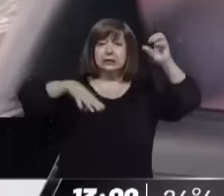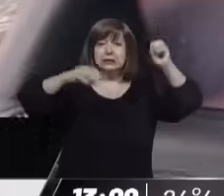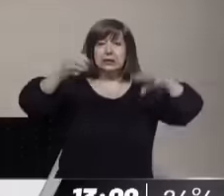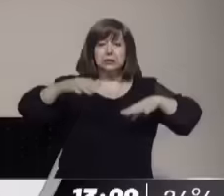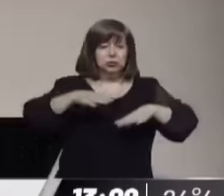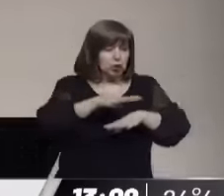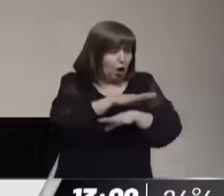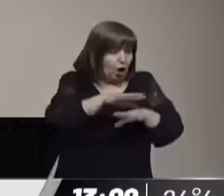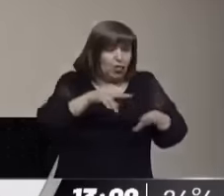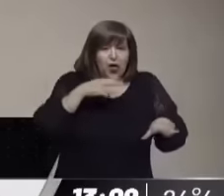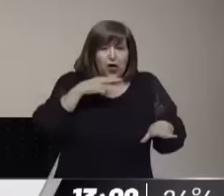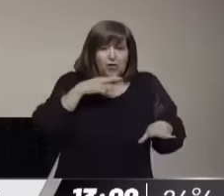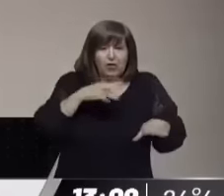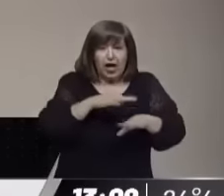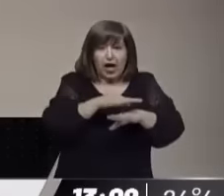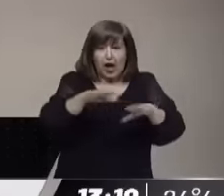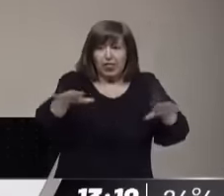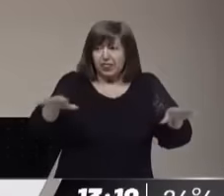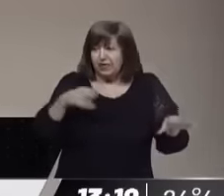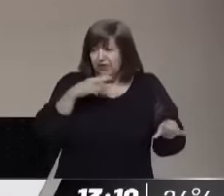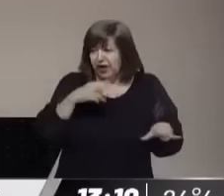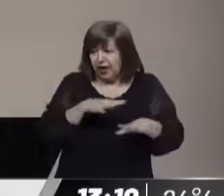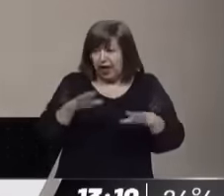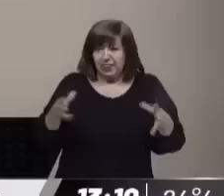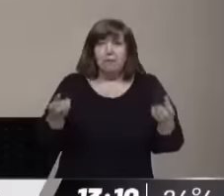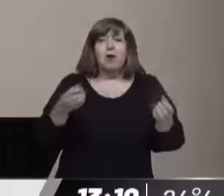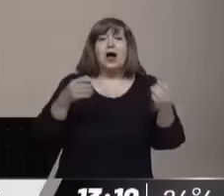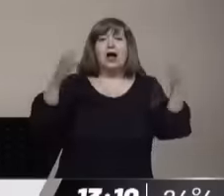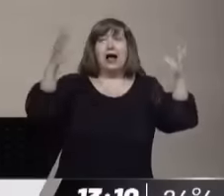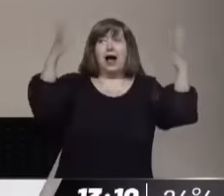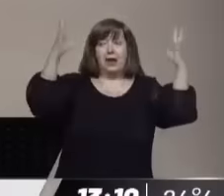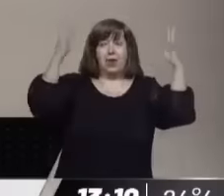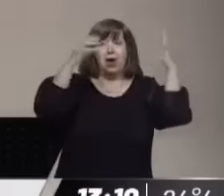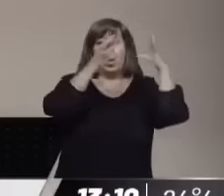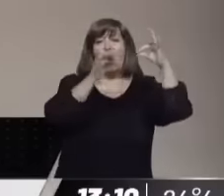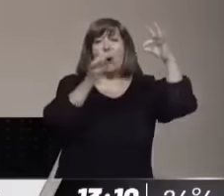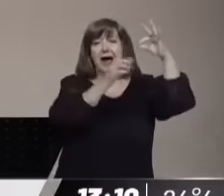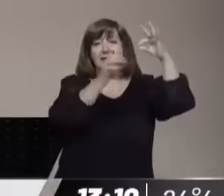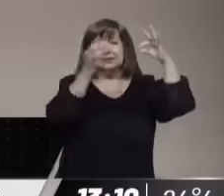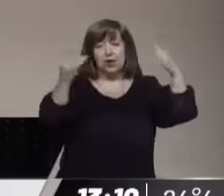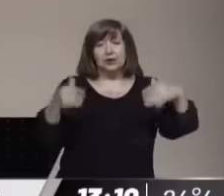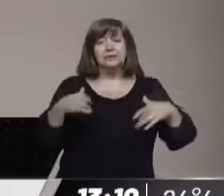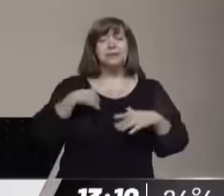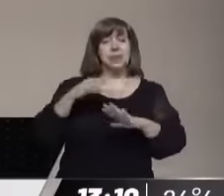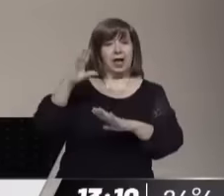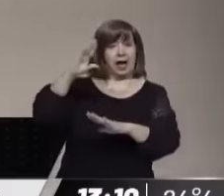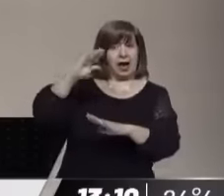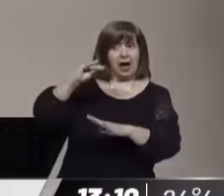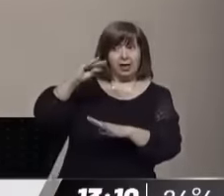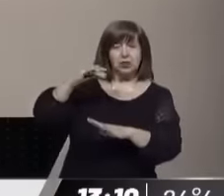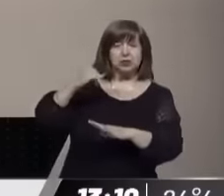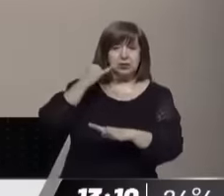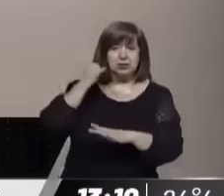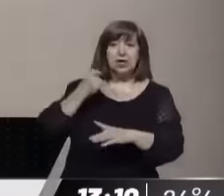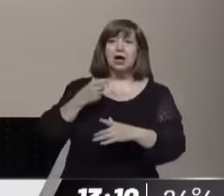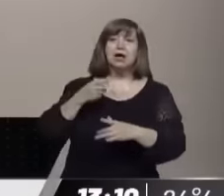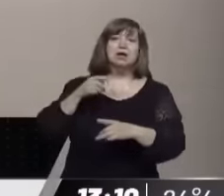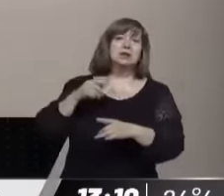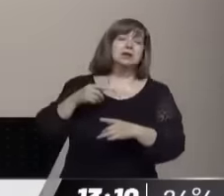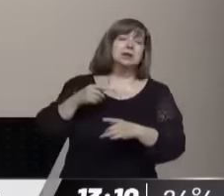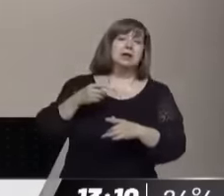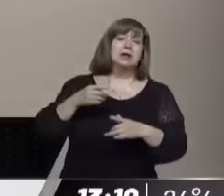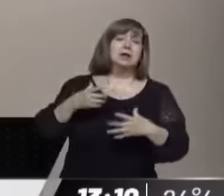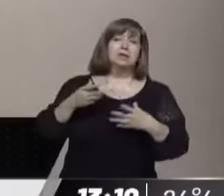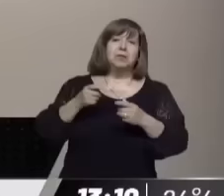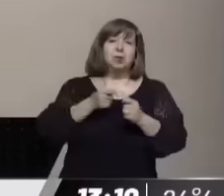la próxima primavera. Las direcciones de acción social de los municipios pusieron en marcha anoche un operativo de asistencia a familias que sufrieron problemas en